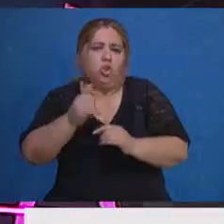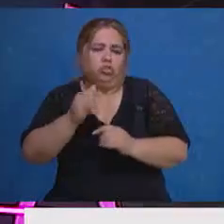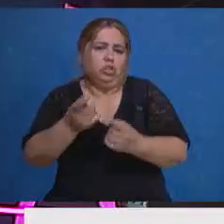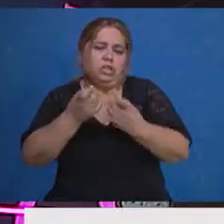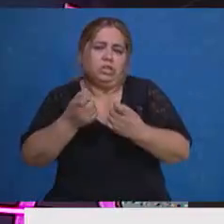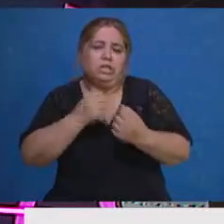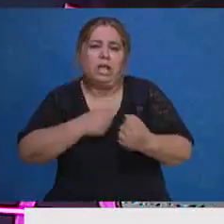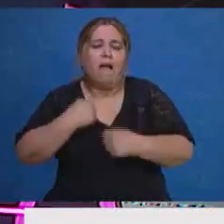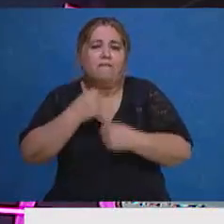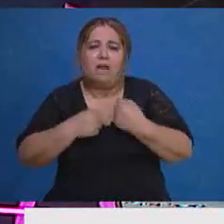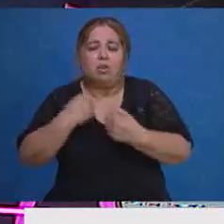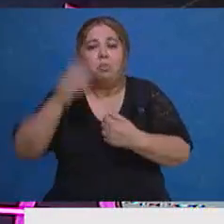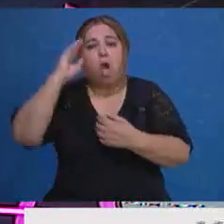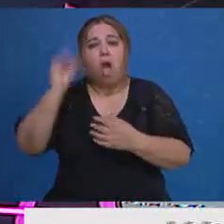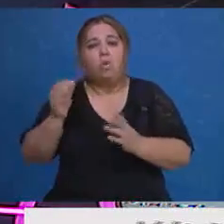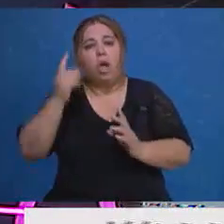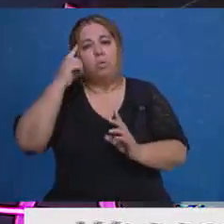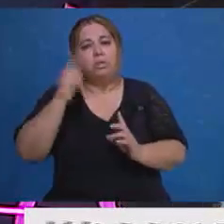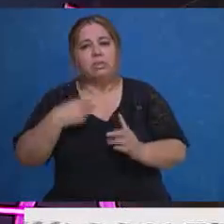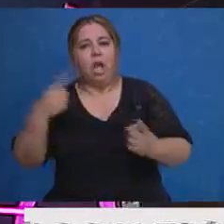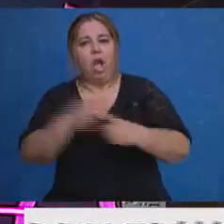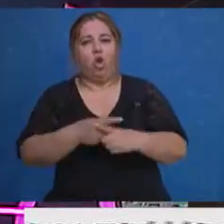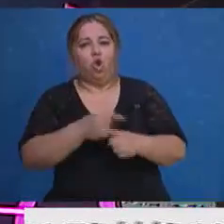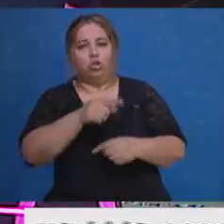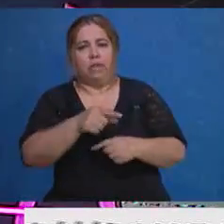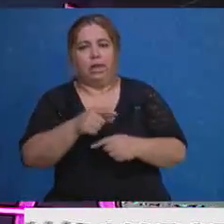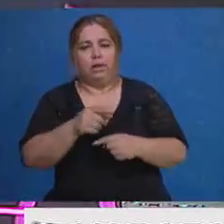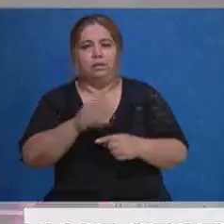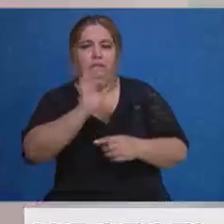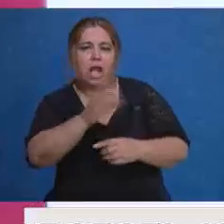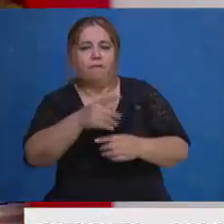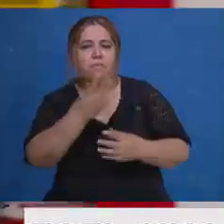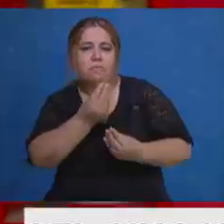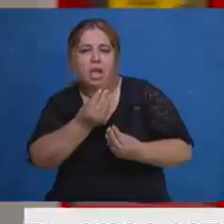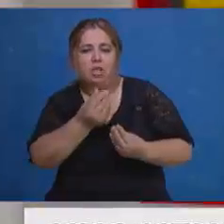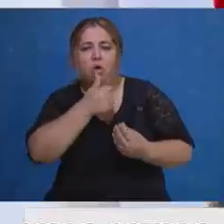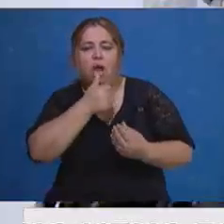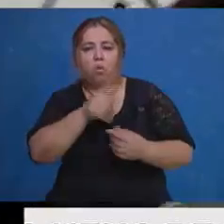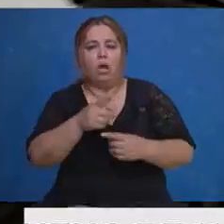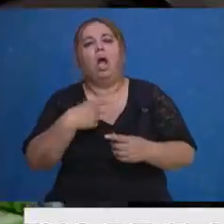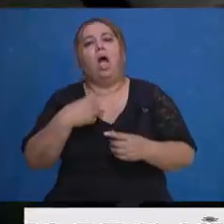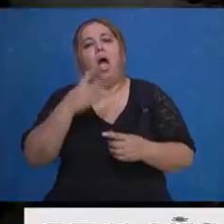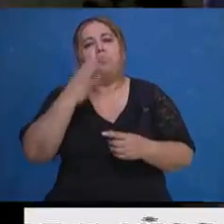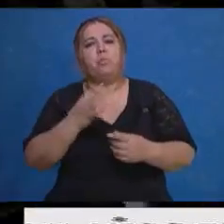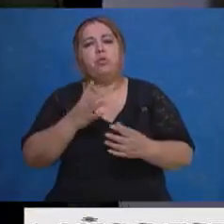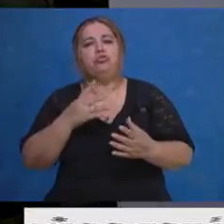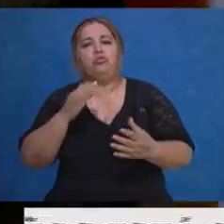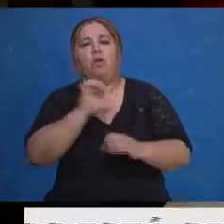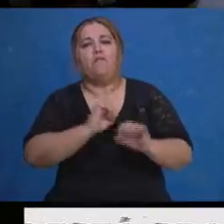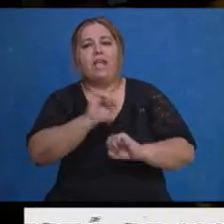sido interpretado por los letrados como una tortura. Por eso es que el juzgado penal colegiado número